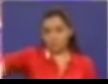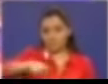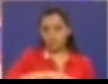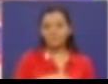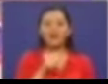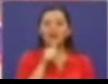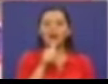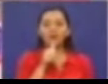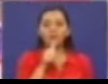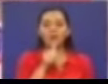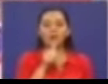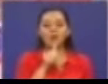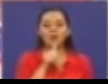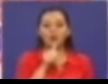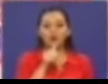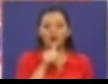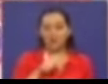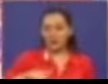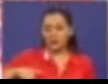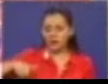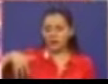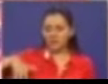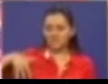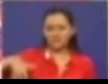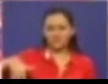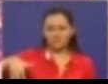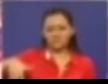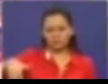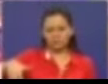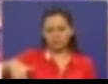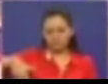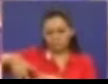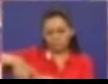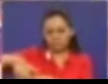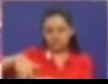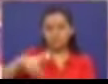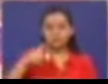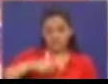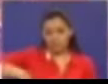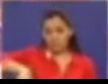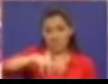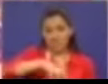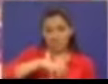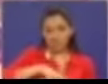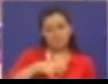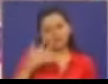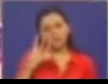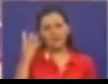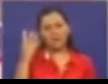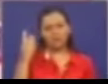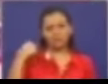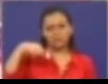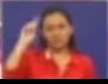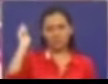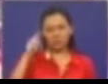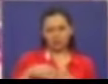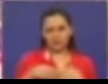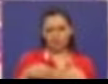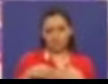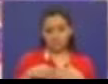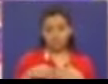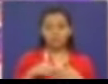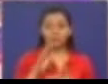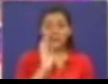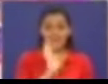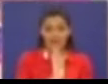para Archidona y el alcantarillado para toda Archidona cuesta unos 14 millones de dólares. Es decir, lo que damos